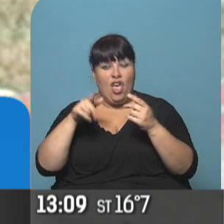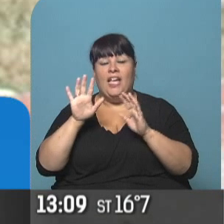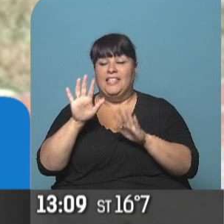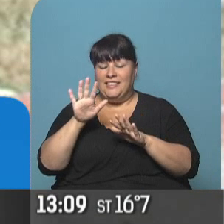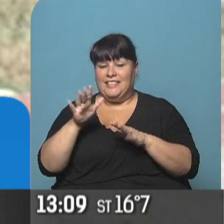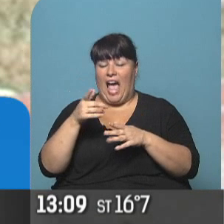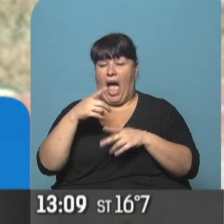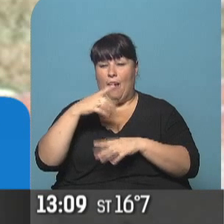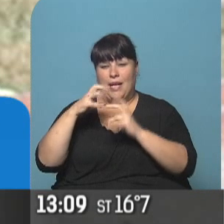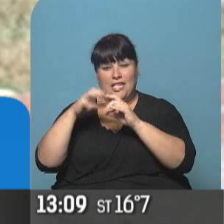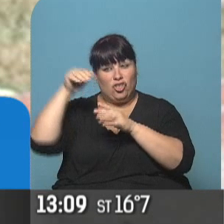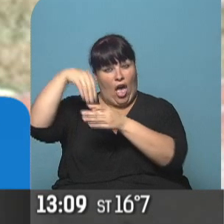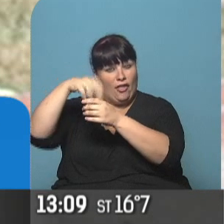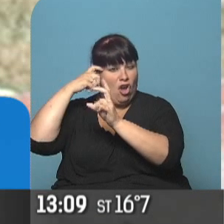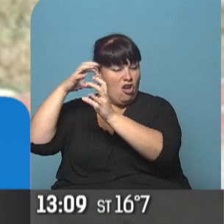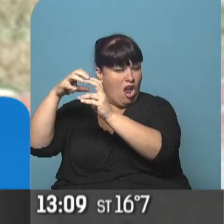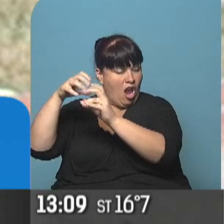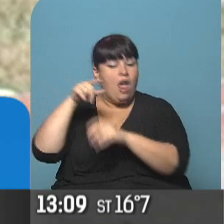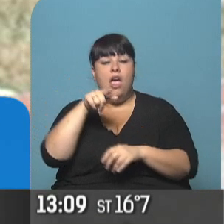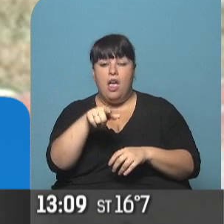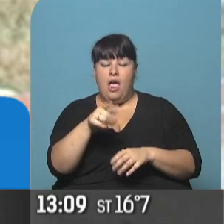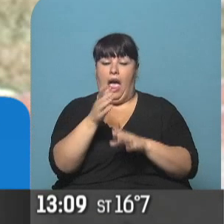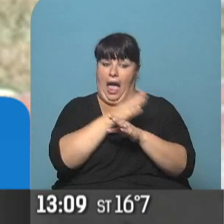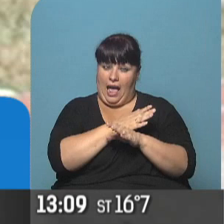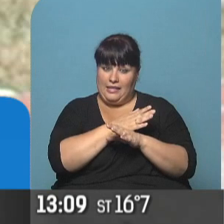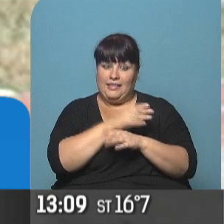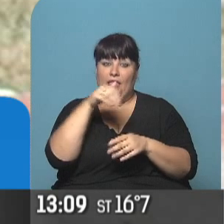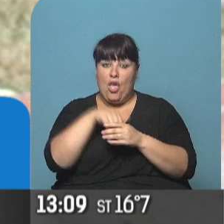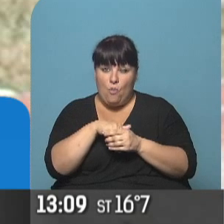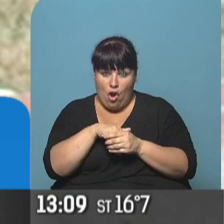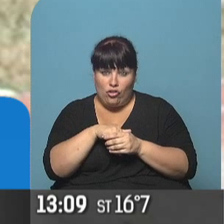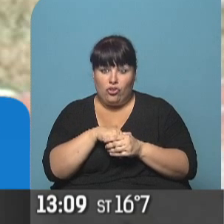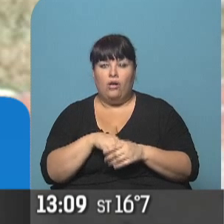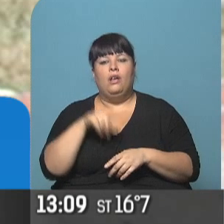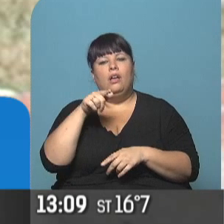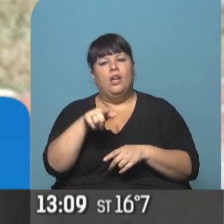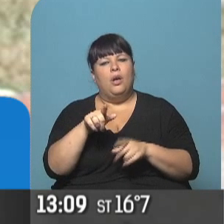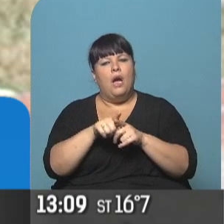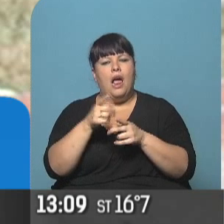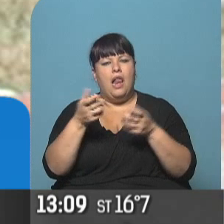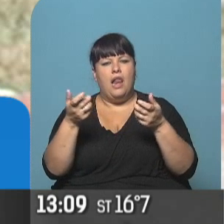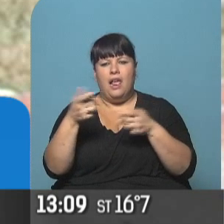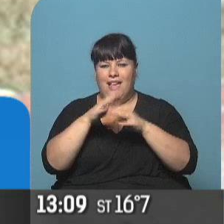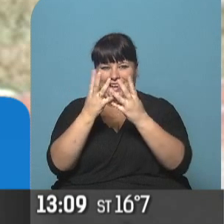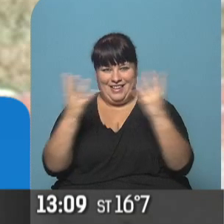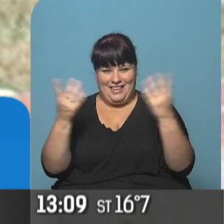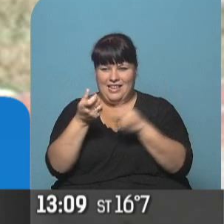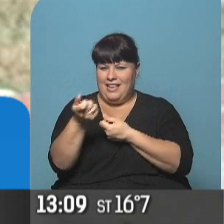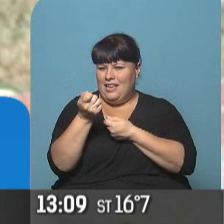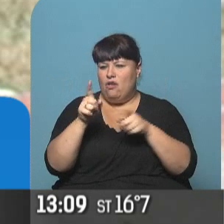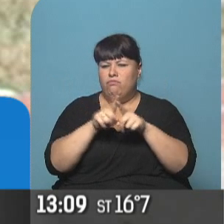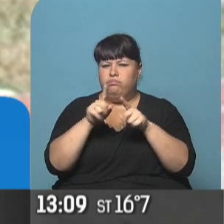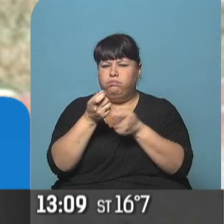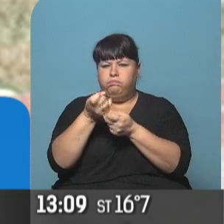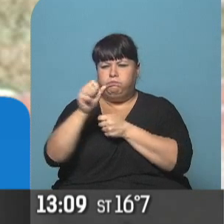estaba desarrollando la sesión en el Congreso de la Nación y antes de la votación, estaba pegado al vallado con una especie